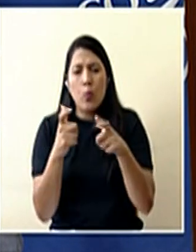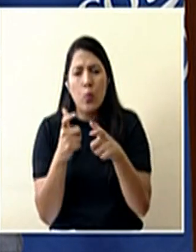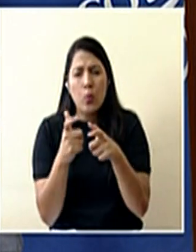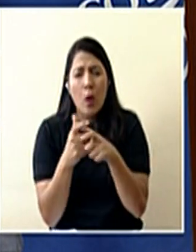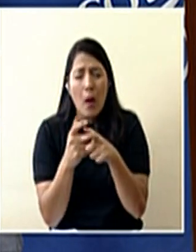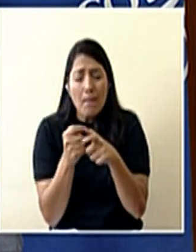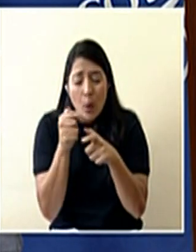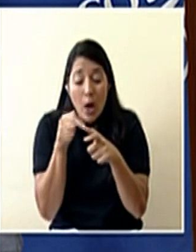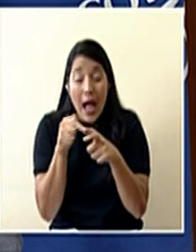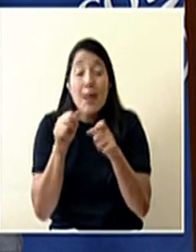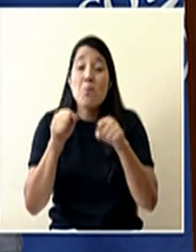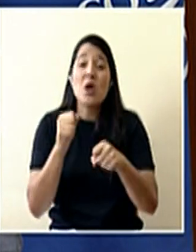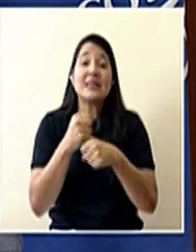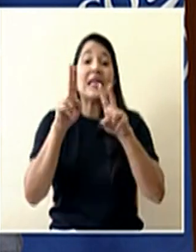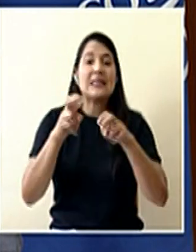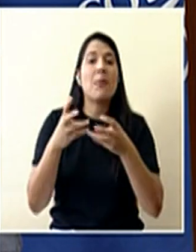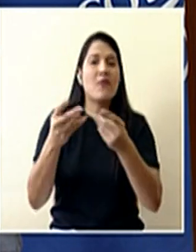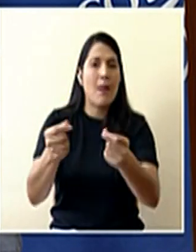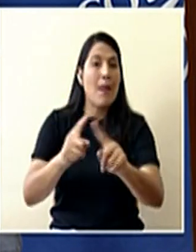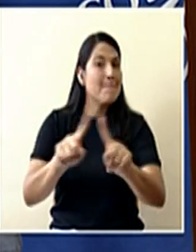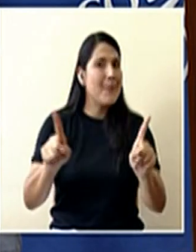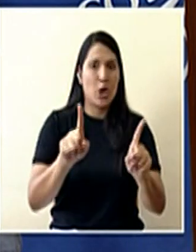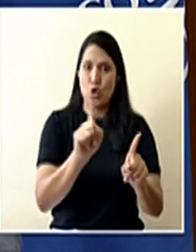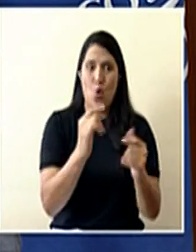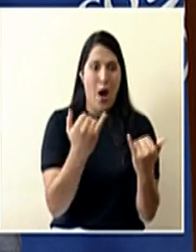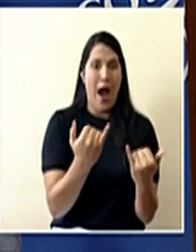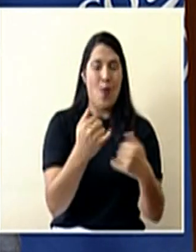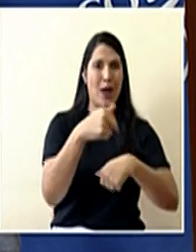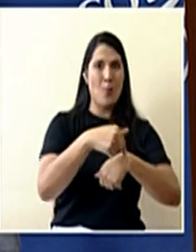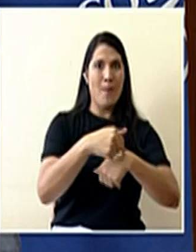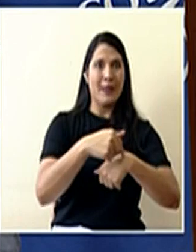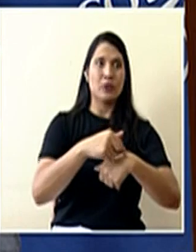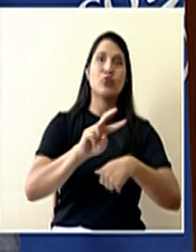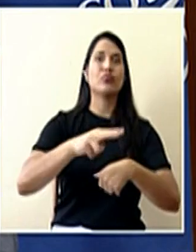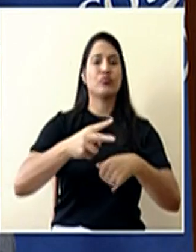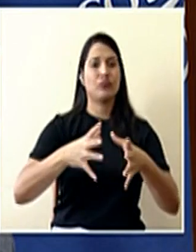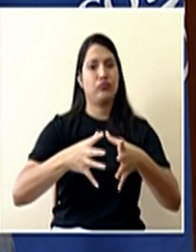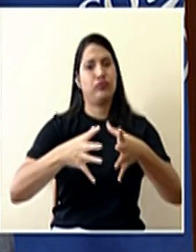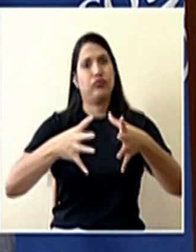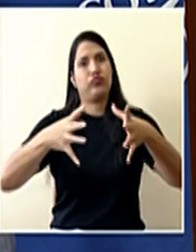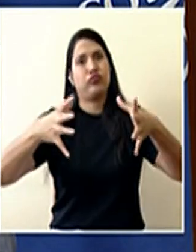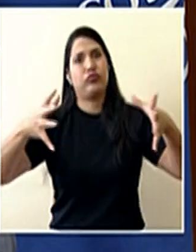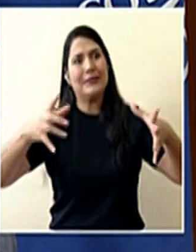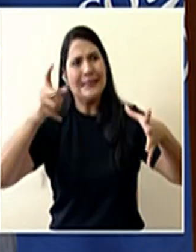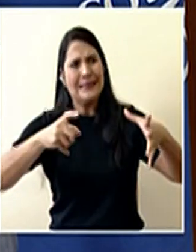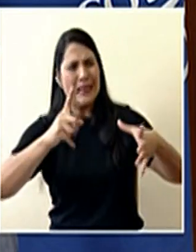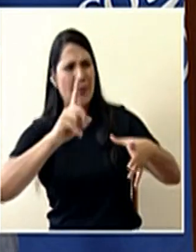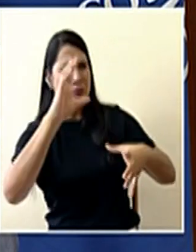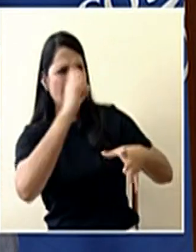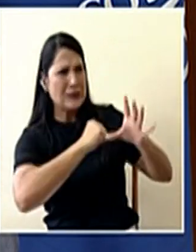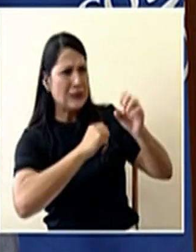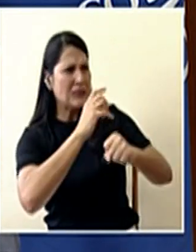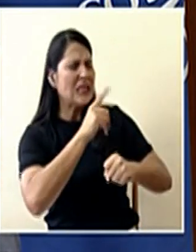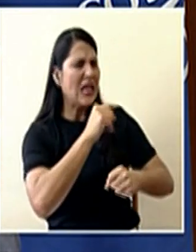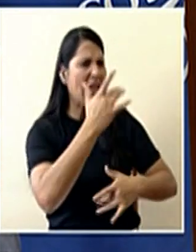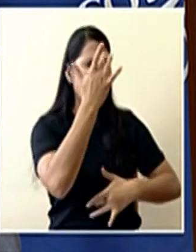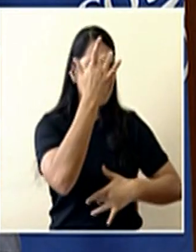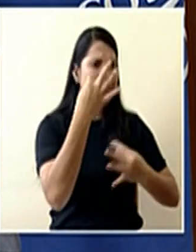al COVID-19, no para hacer diagnóstico, no para la fase en que estamos, que ocupamos diagnosticar y hacer medidas de